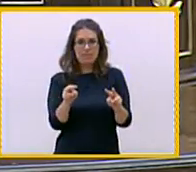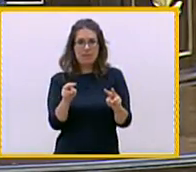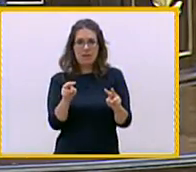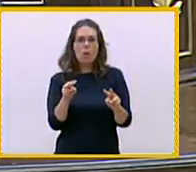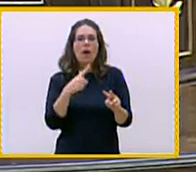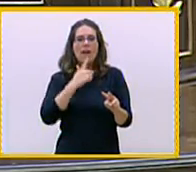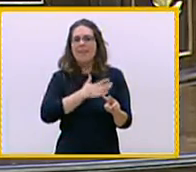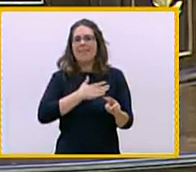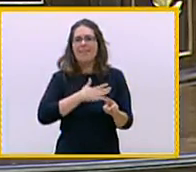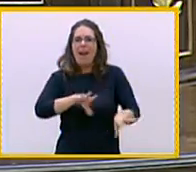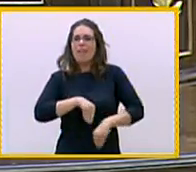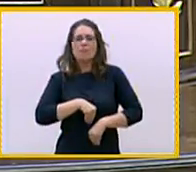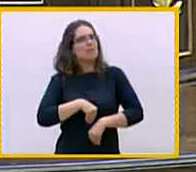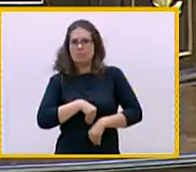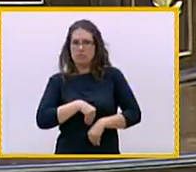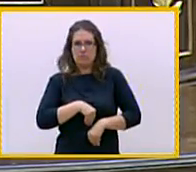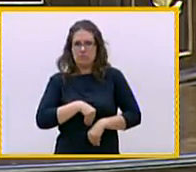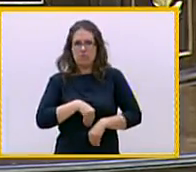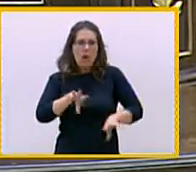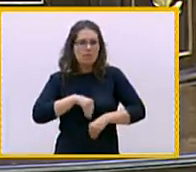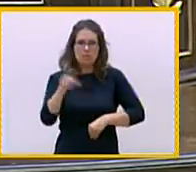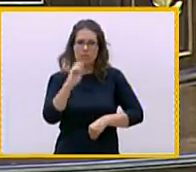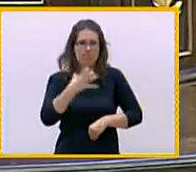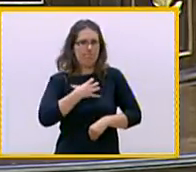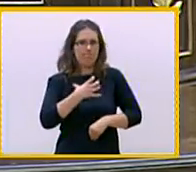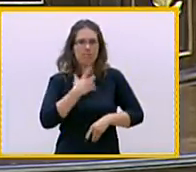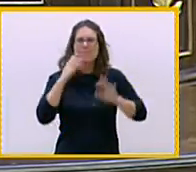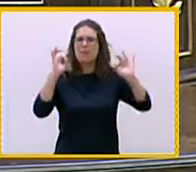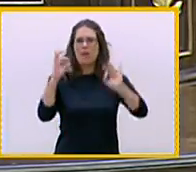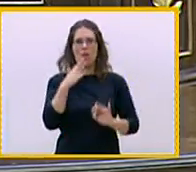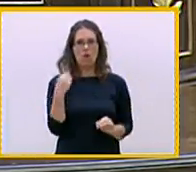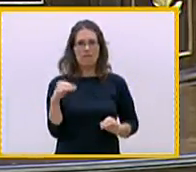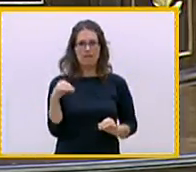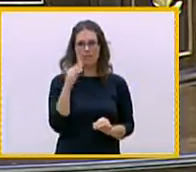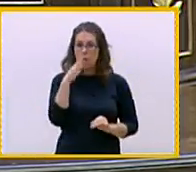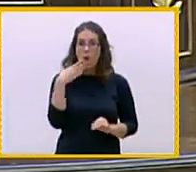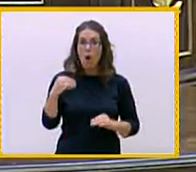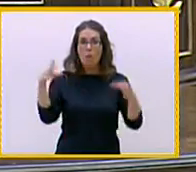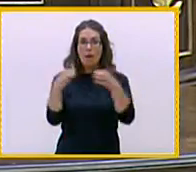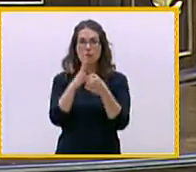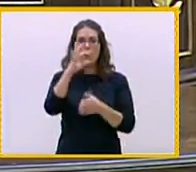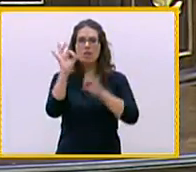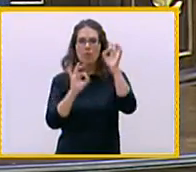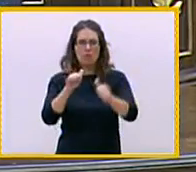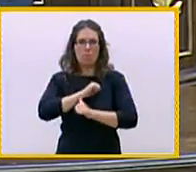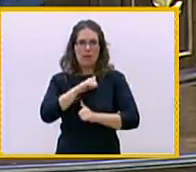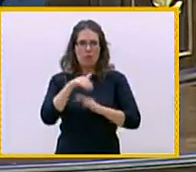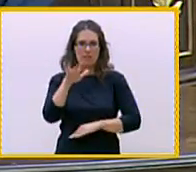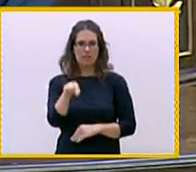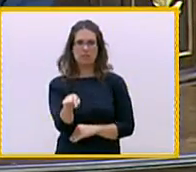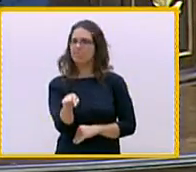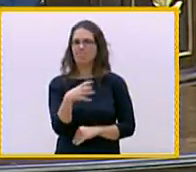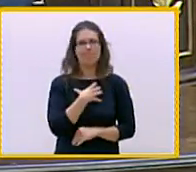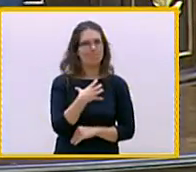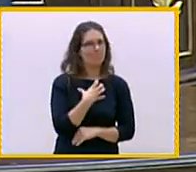especial para los jóvenes, donde se alcanza una tasa superior al 40%. Sin embargo,